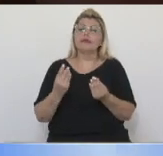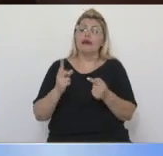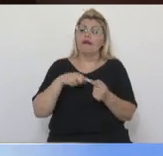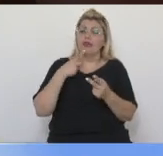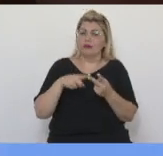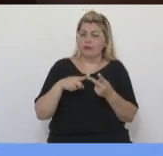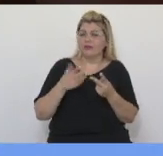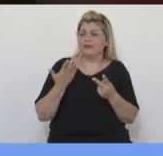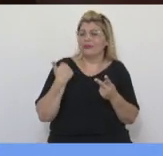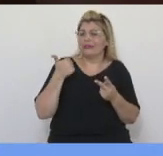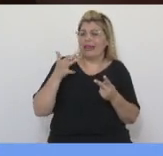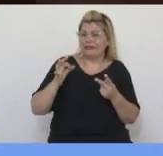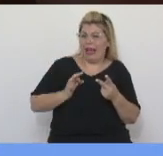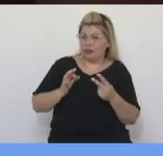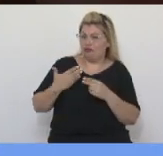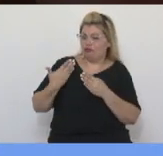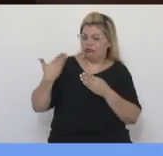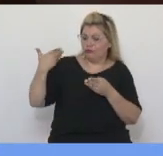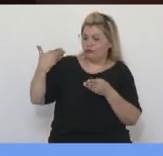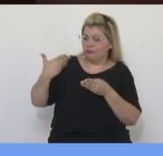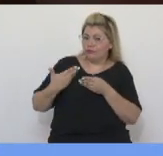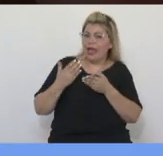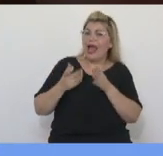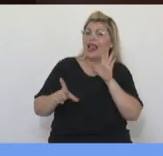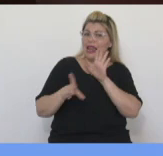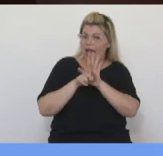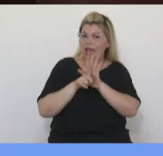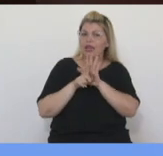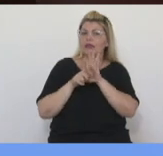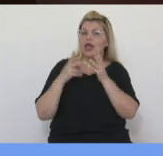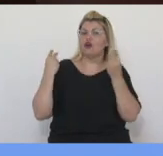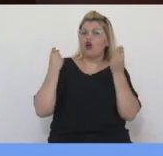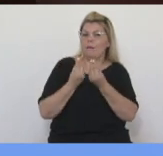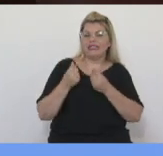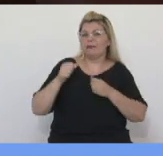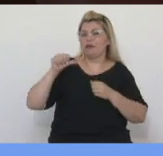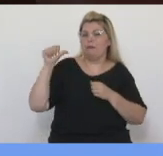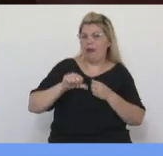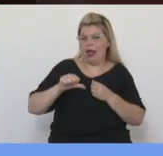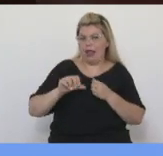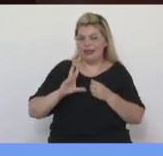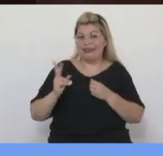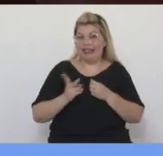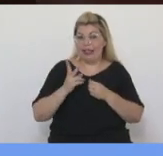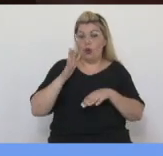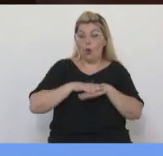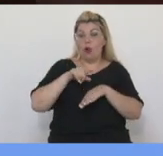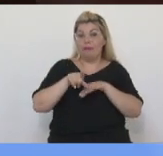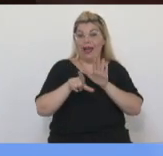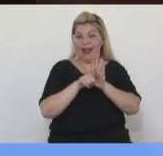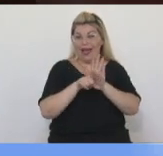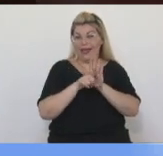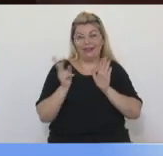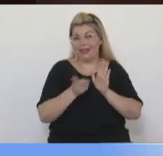16 años por una ley de coparticipación muy mala y que en la actualidad esa mala ley de coparticipación